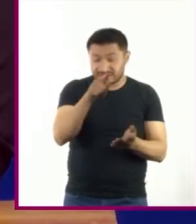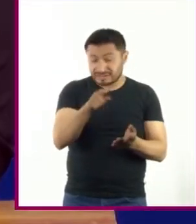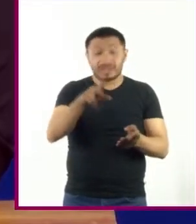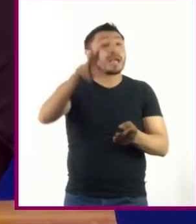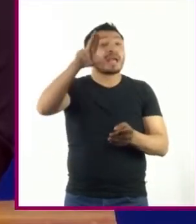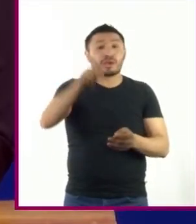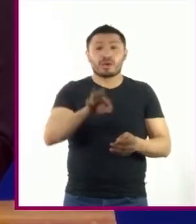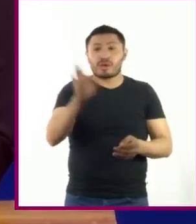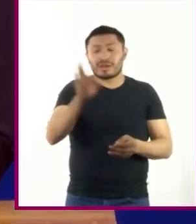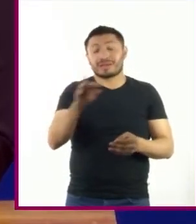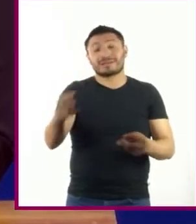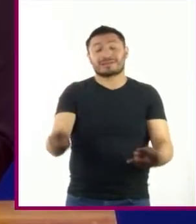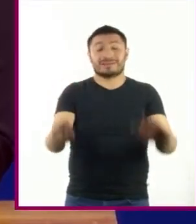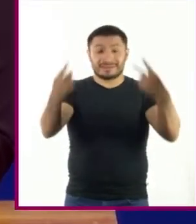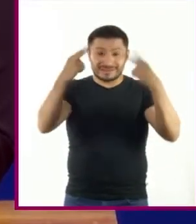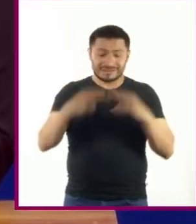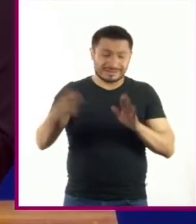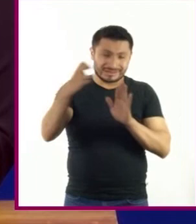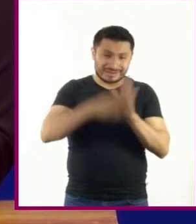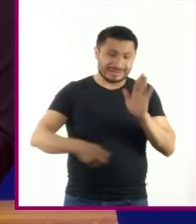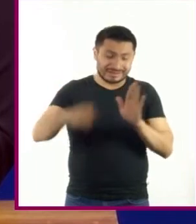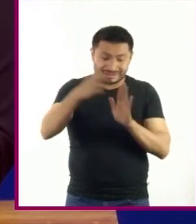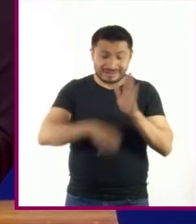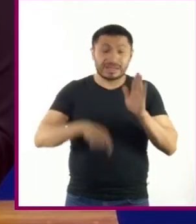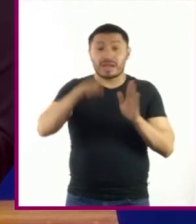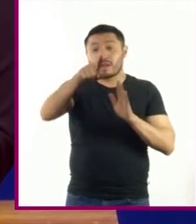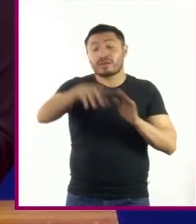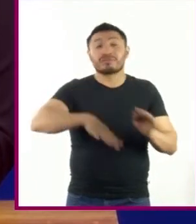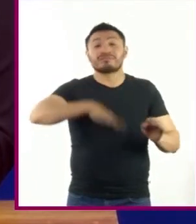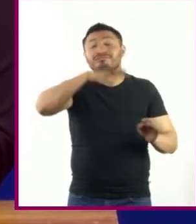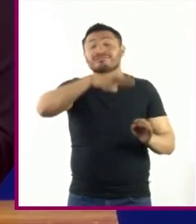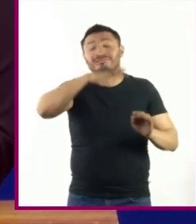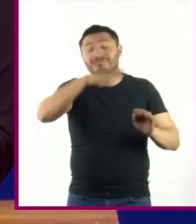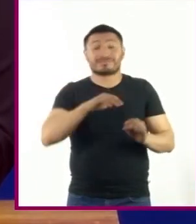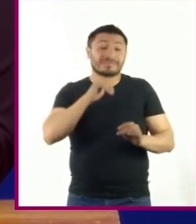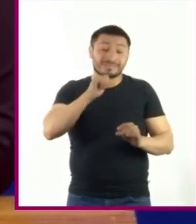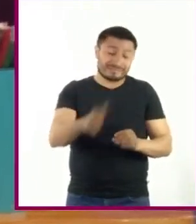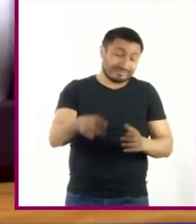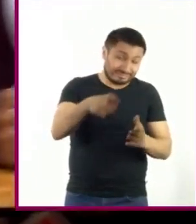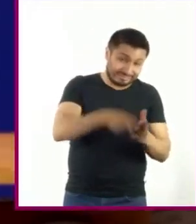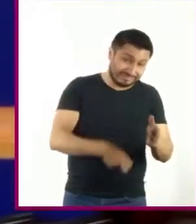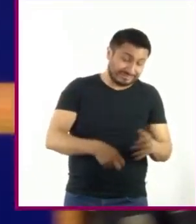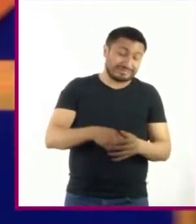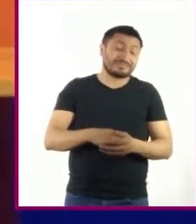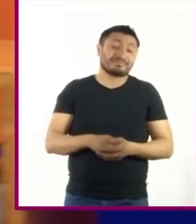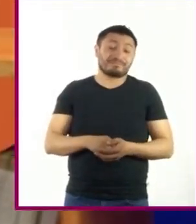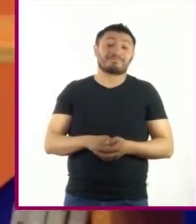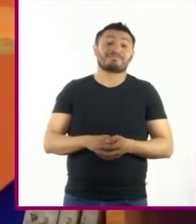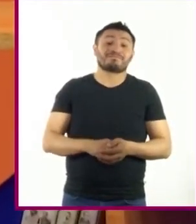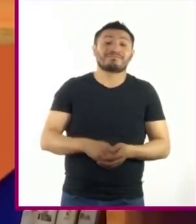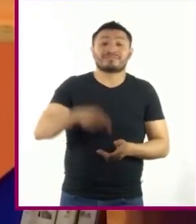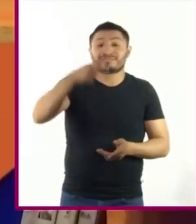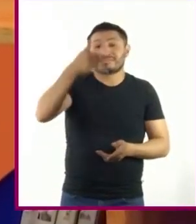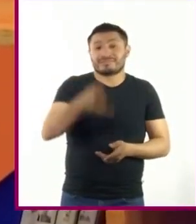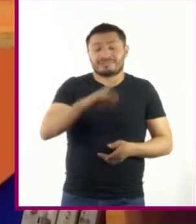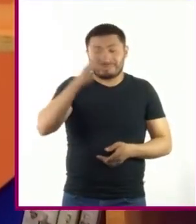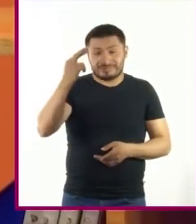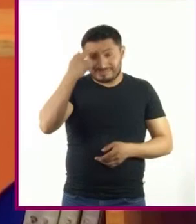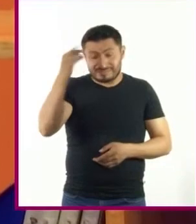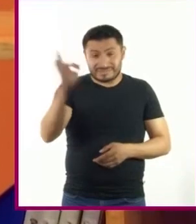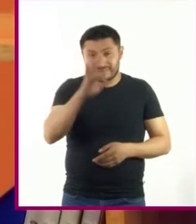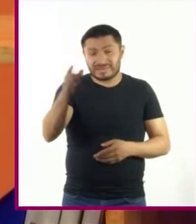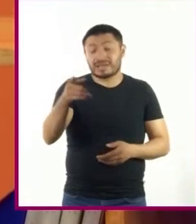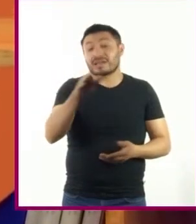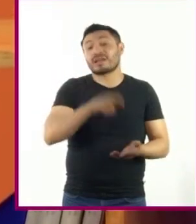aspectos que ustedes no miraron y que pueden servir para corregir sus textos. Y no olviden que si les